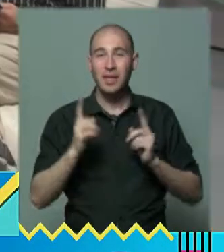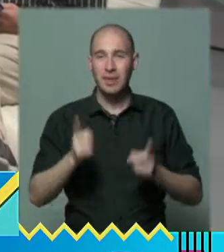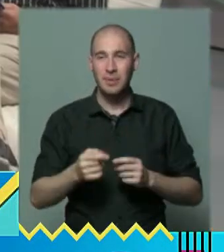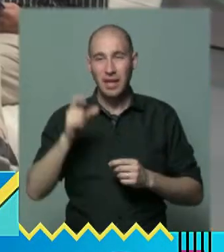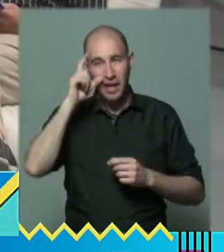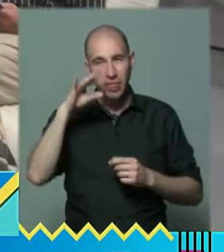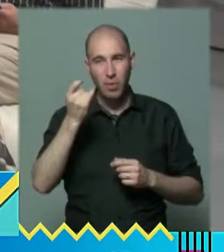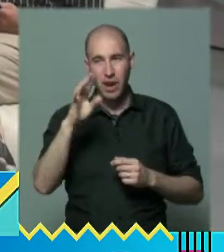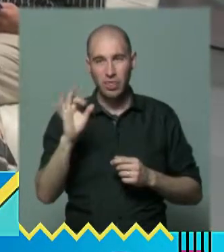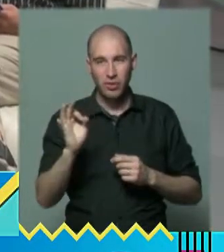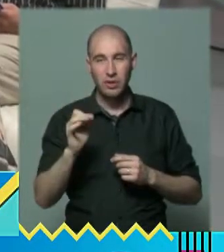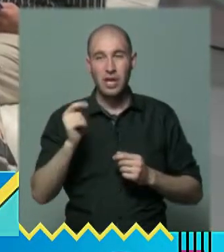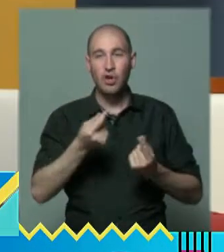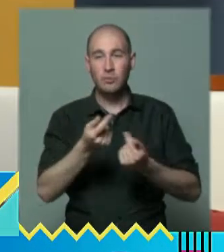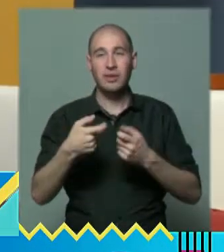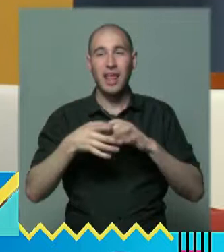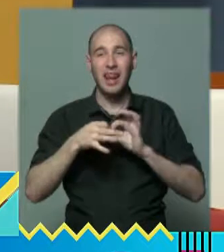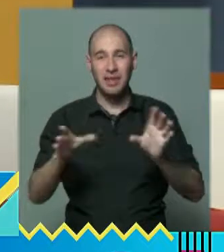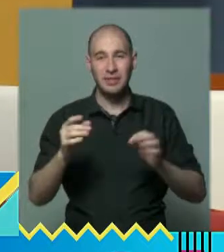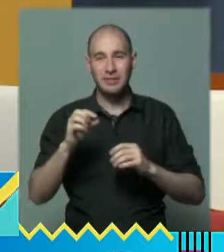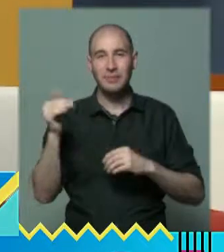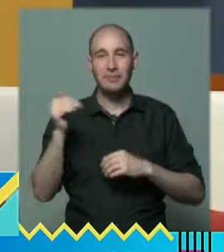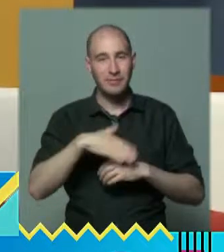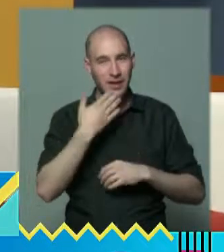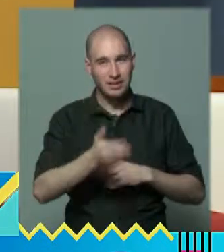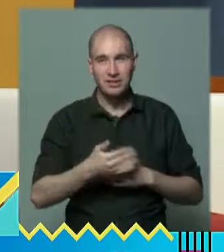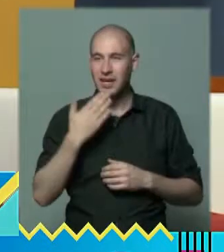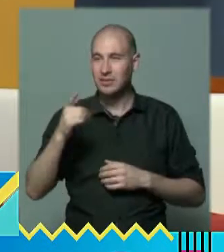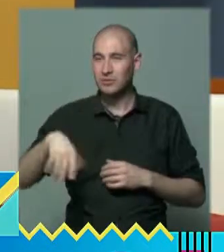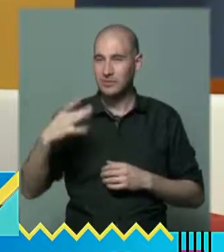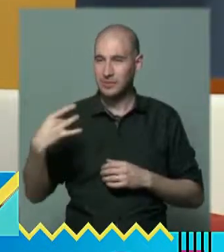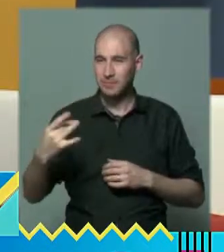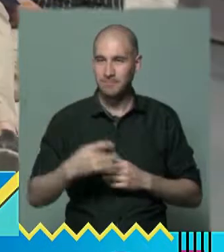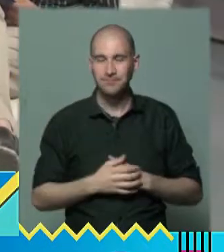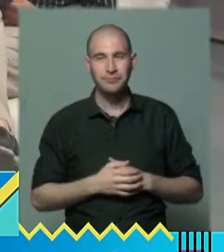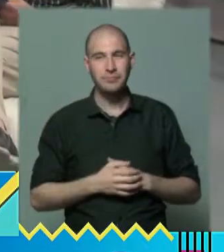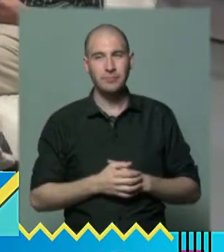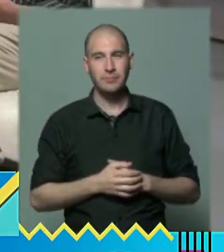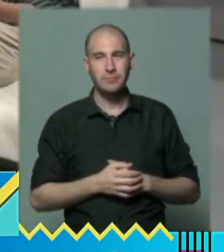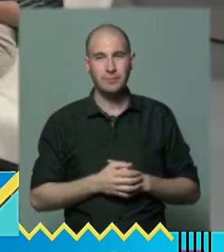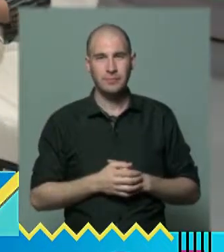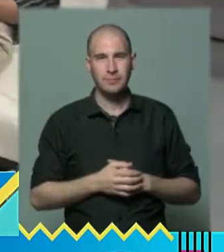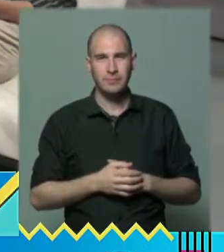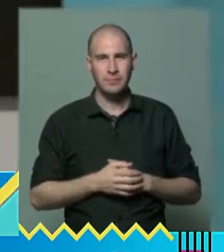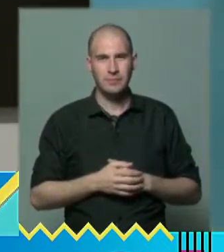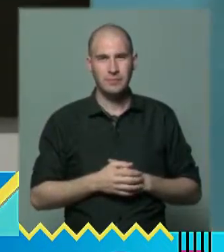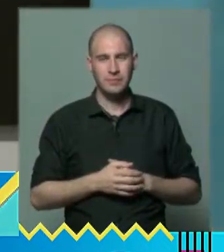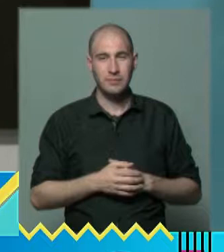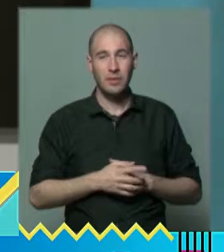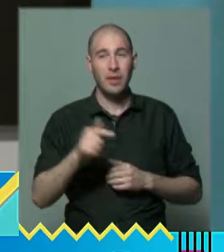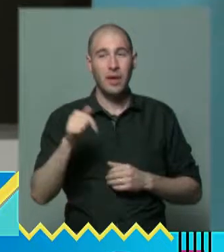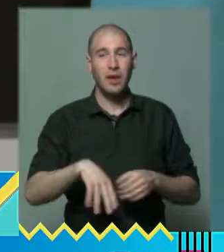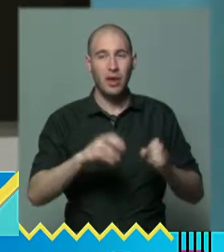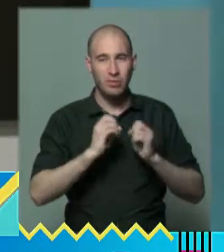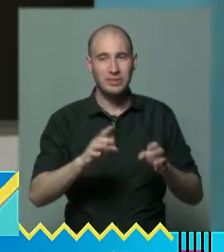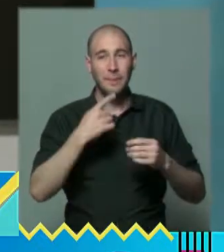con Eduardo Femenía, quien es de Consumidores Libres. Eduardo, muchas gracias. No, gracias a ustedes por la invitación. Bueno, vamos a comenzar